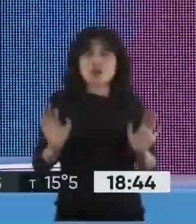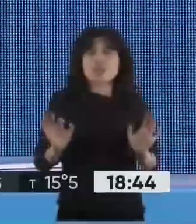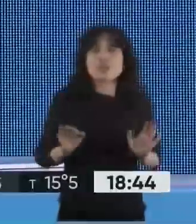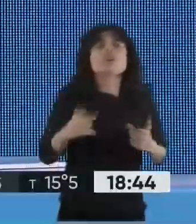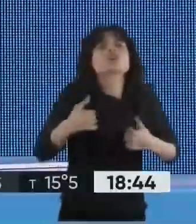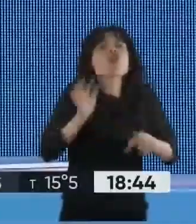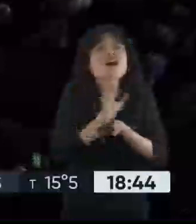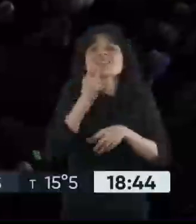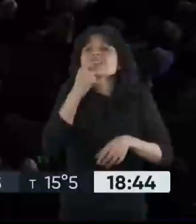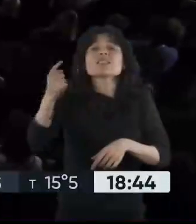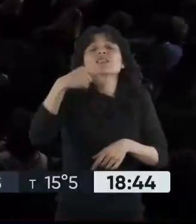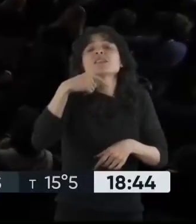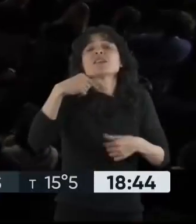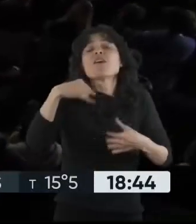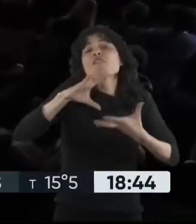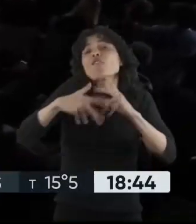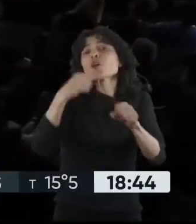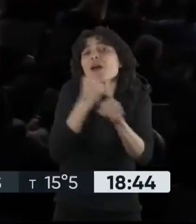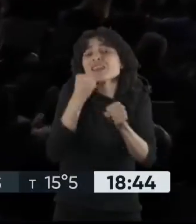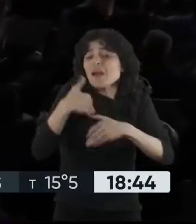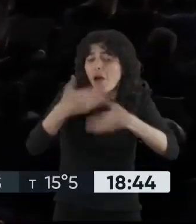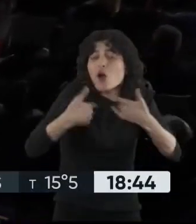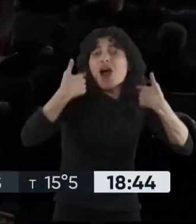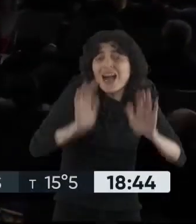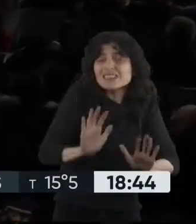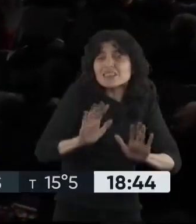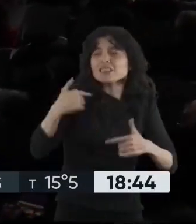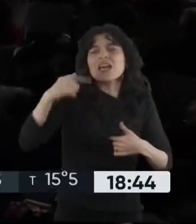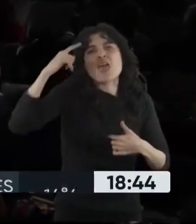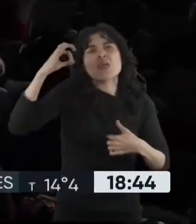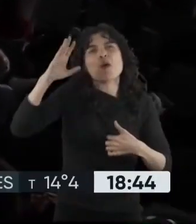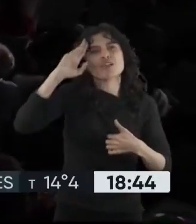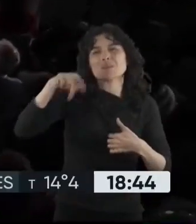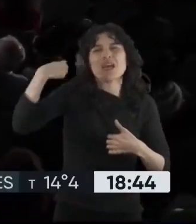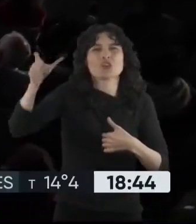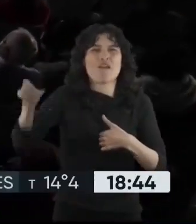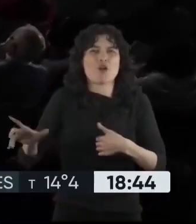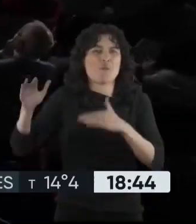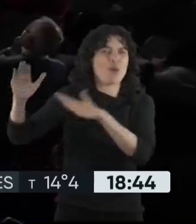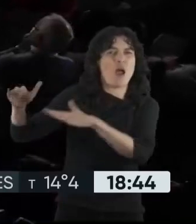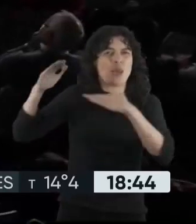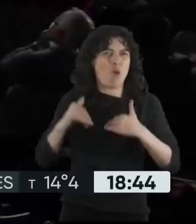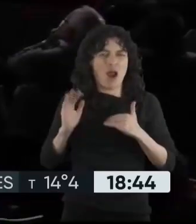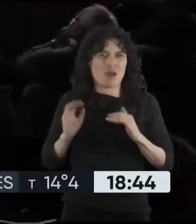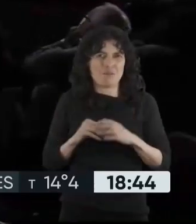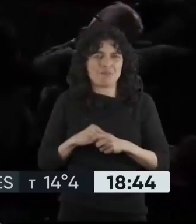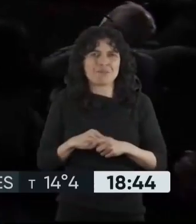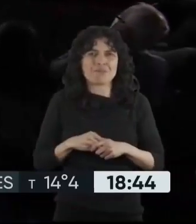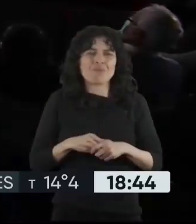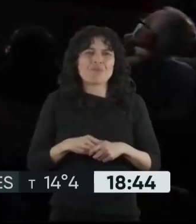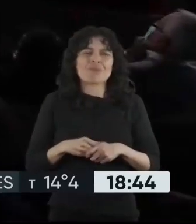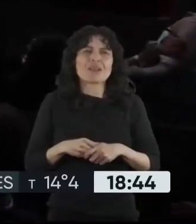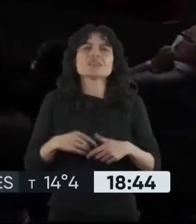en el lugar de esa misma persona. No falla nunca eso. Permite identificar correctamente qué comportamiento adoptar.